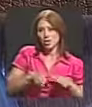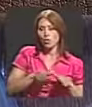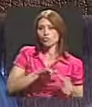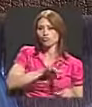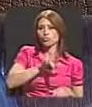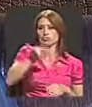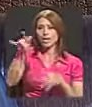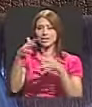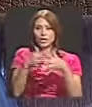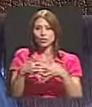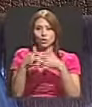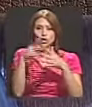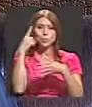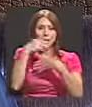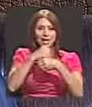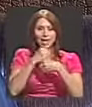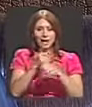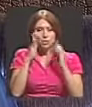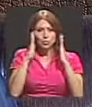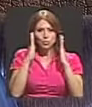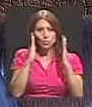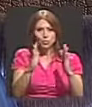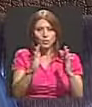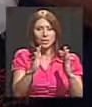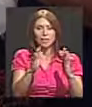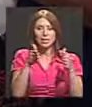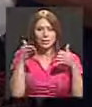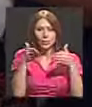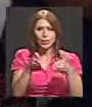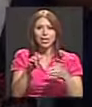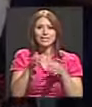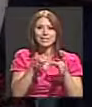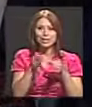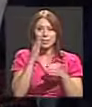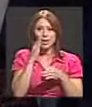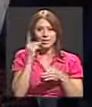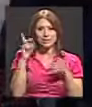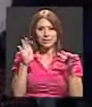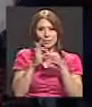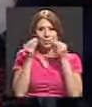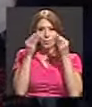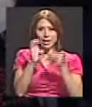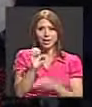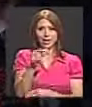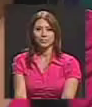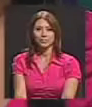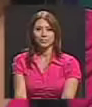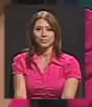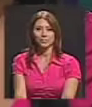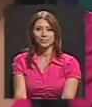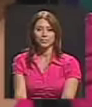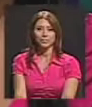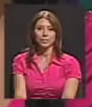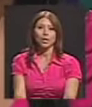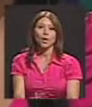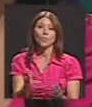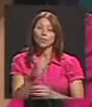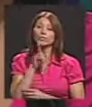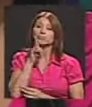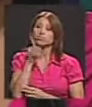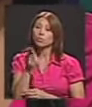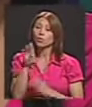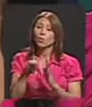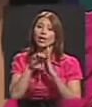eeuu para que le hagan el tratamiento de células madres por para nexos erika gonzález bueno sin duda un